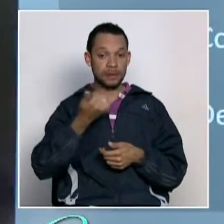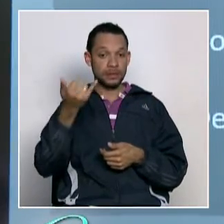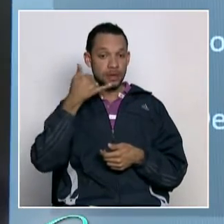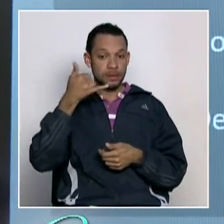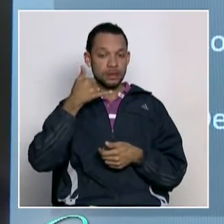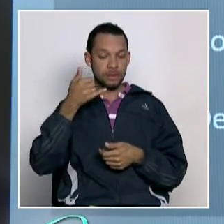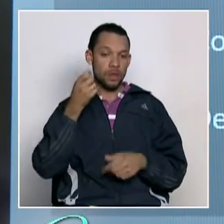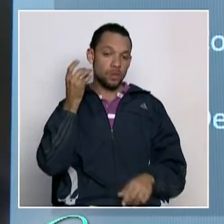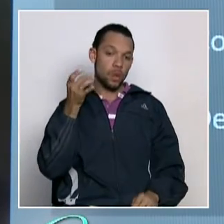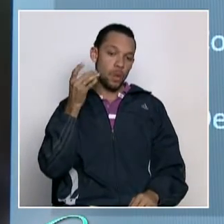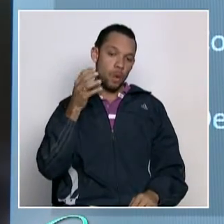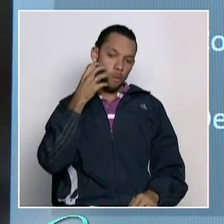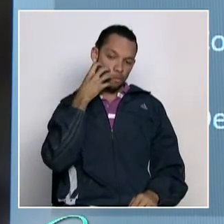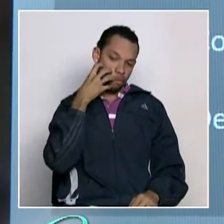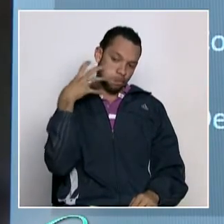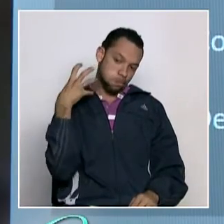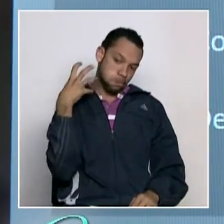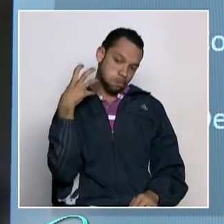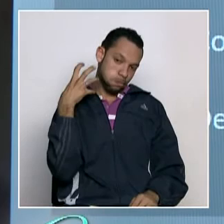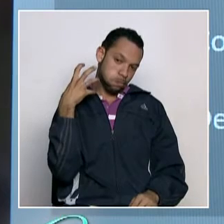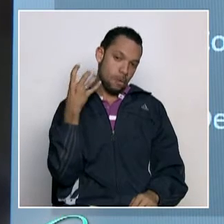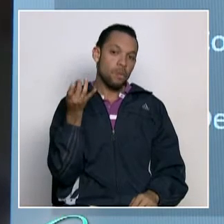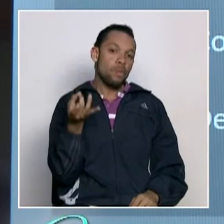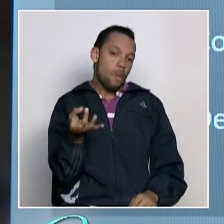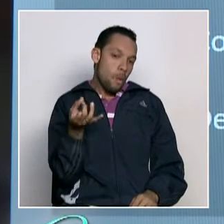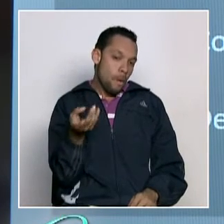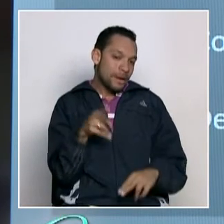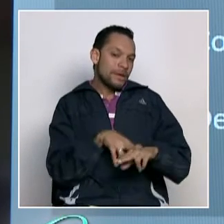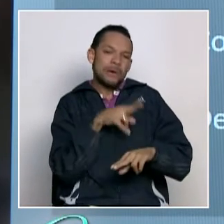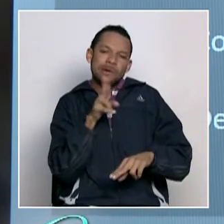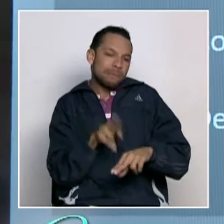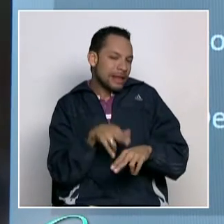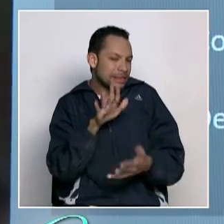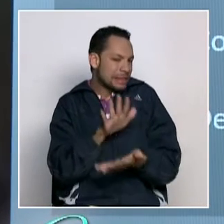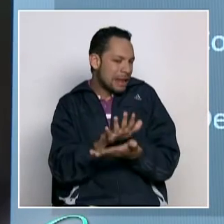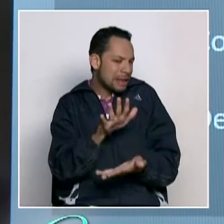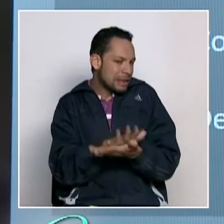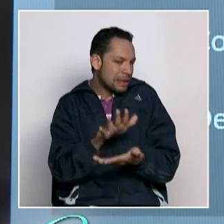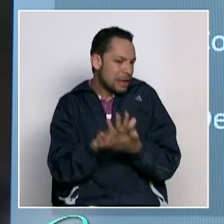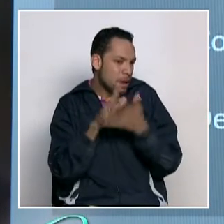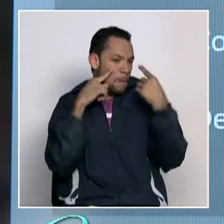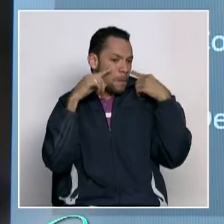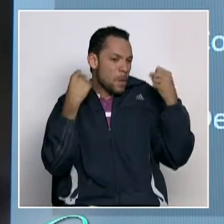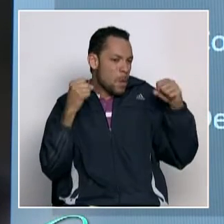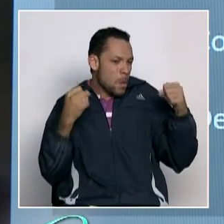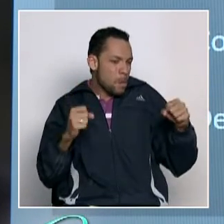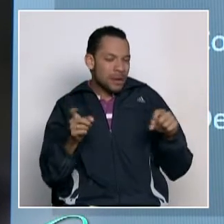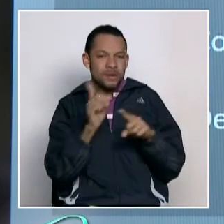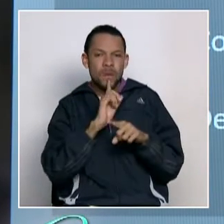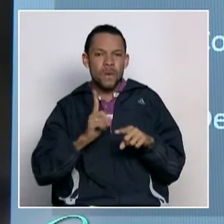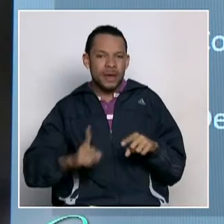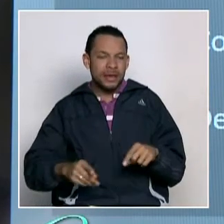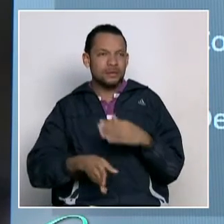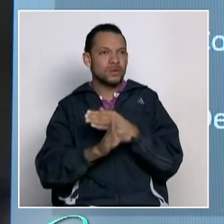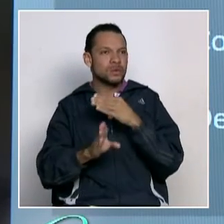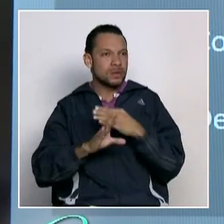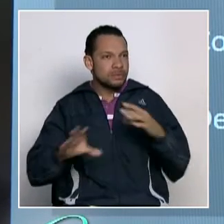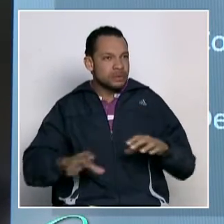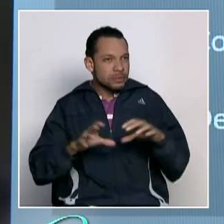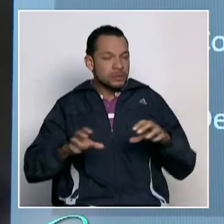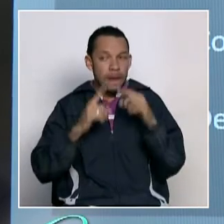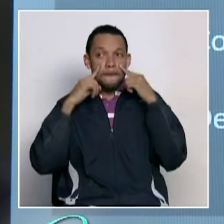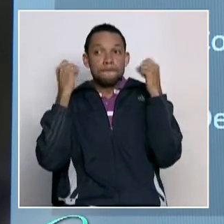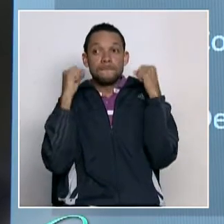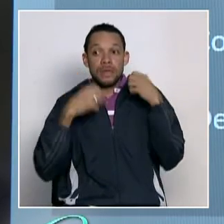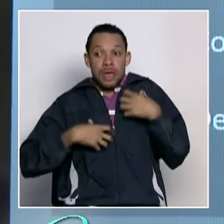duele mucho, está inflamado. Pues es que la inflamación es normal, la inflamación es parte de la cicatrización. Nosotros no debemos